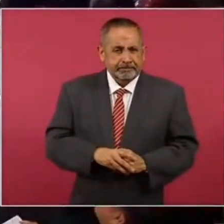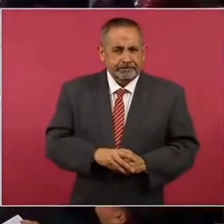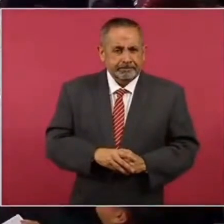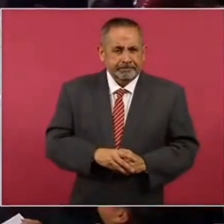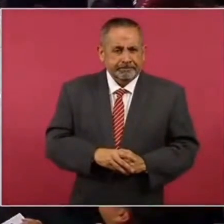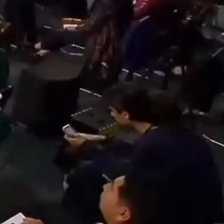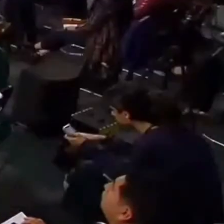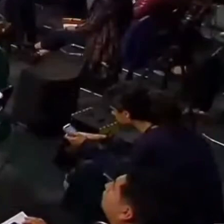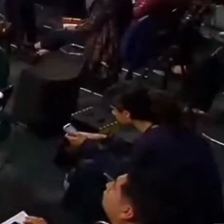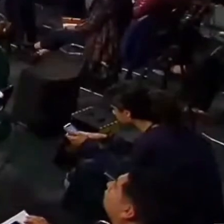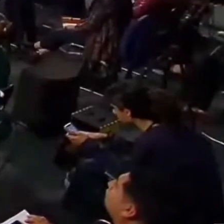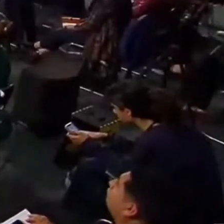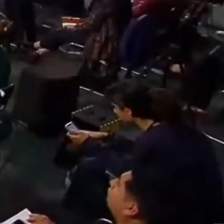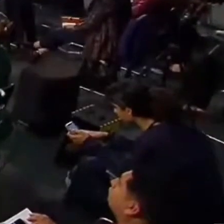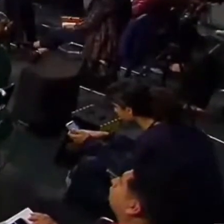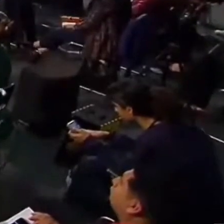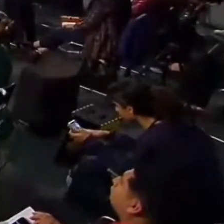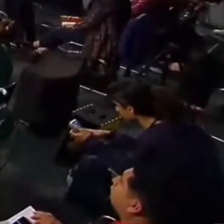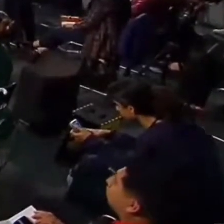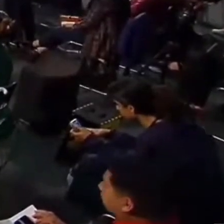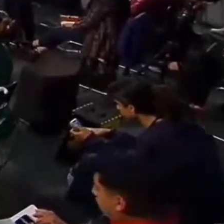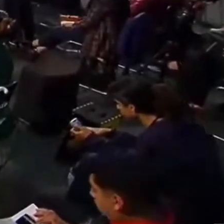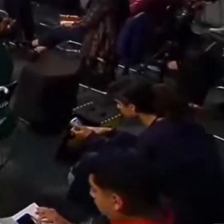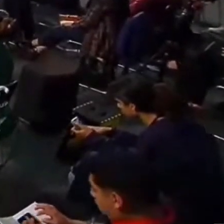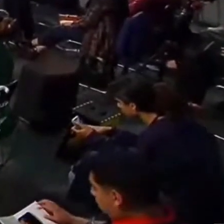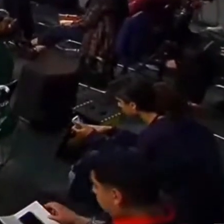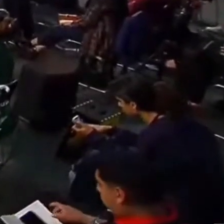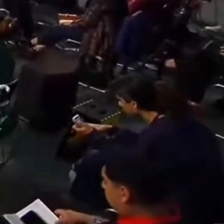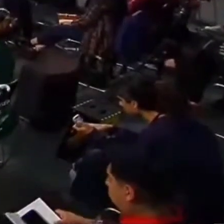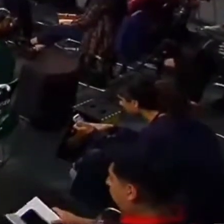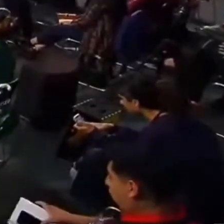Y hay que estar pendiente porque